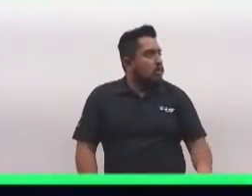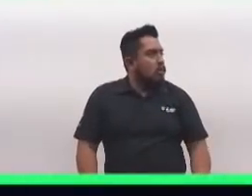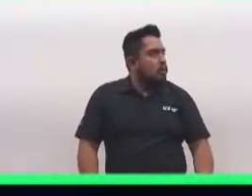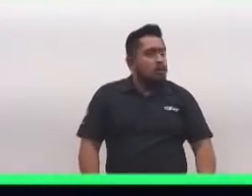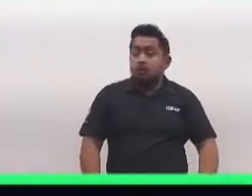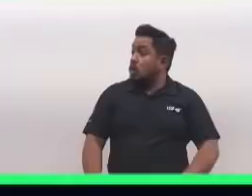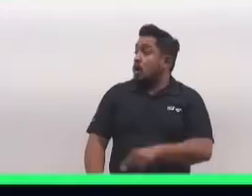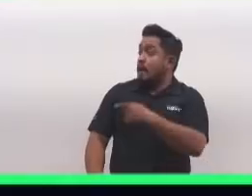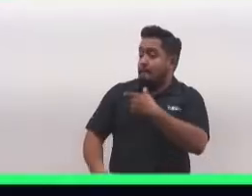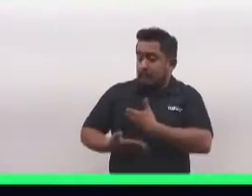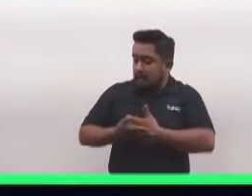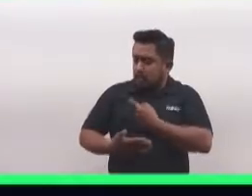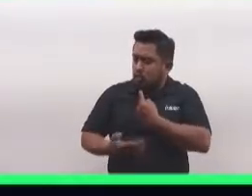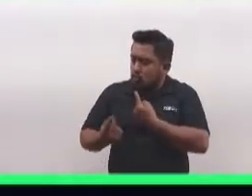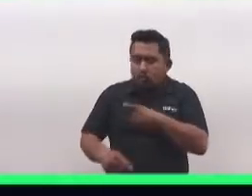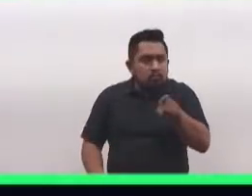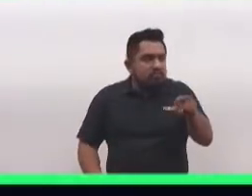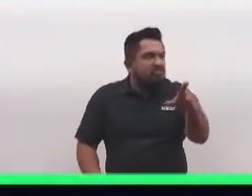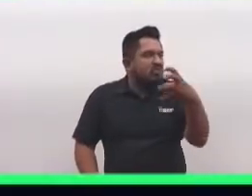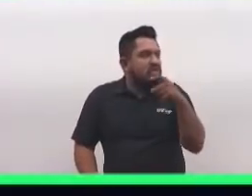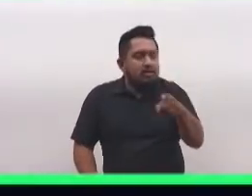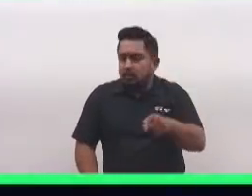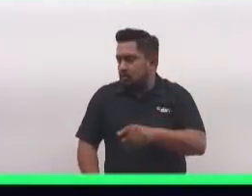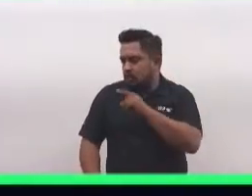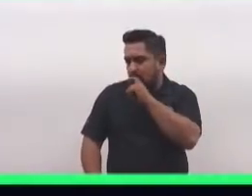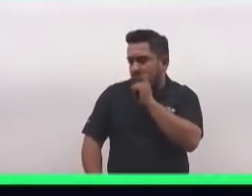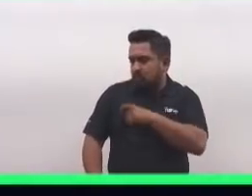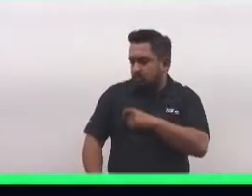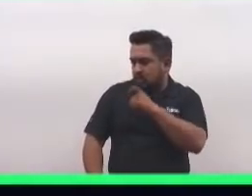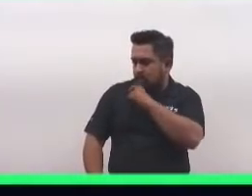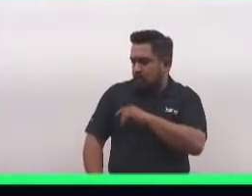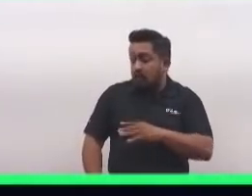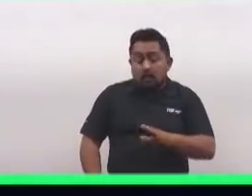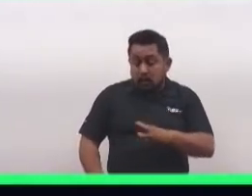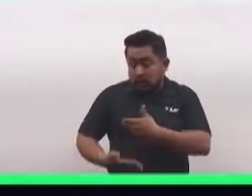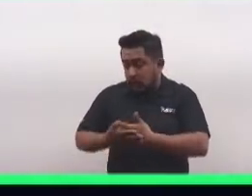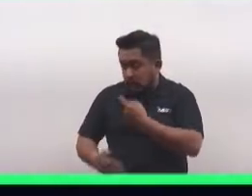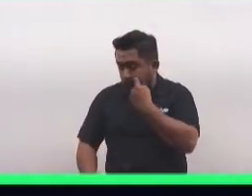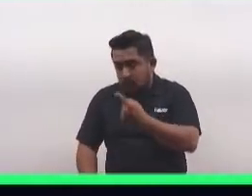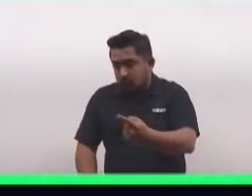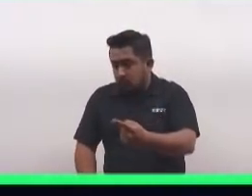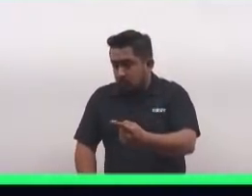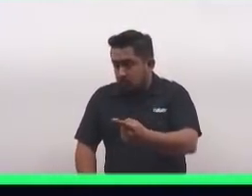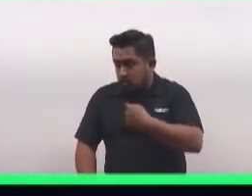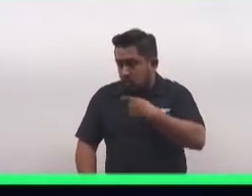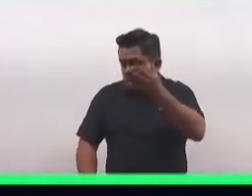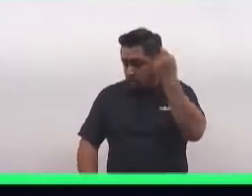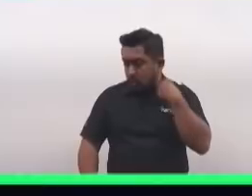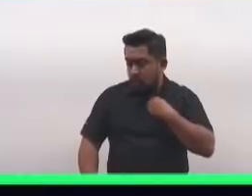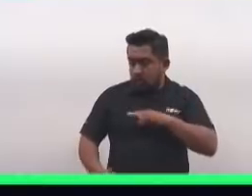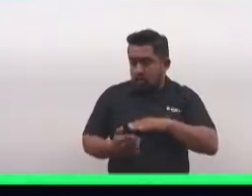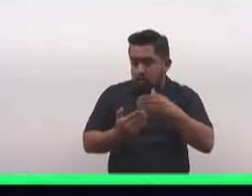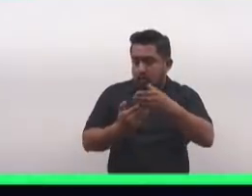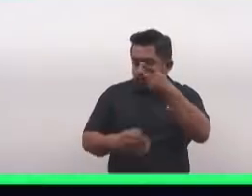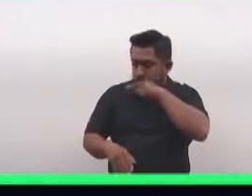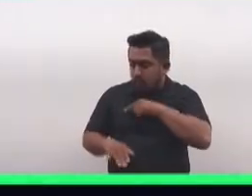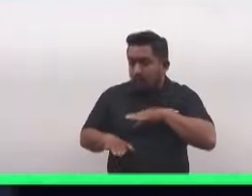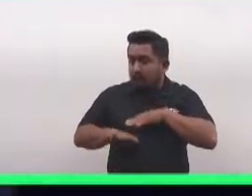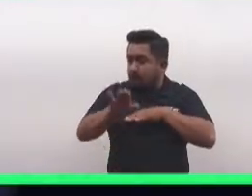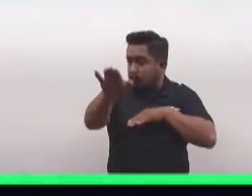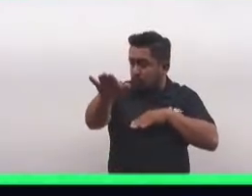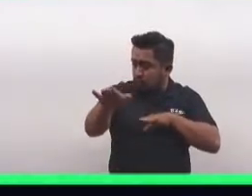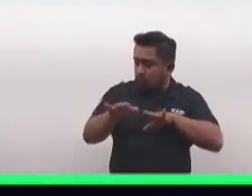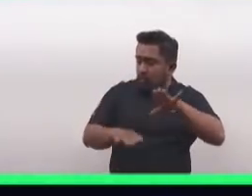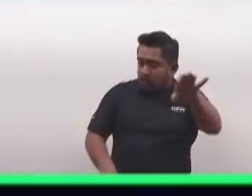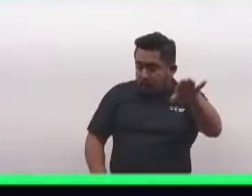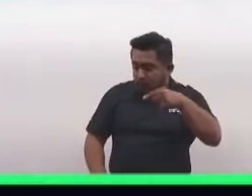funcionó ezequiel pero hijo mira yo tenía planes para ti porque tú viajas mucho hacia el